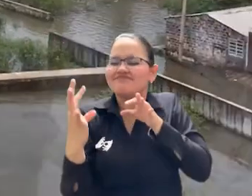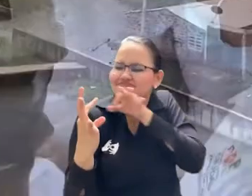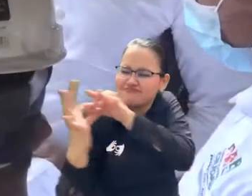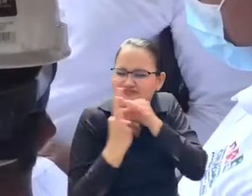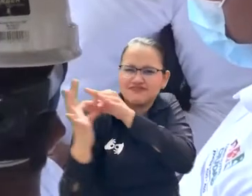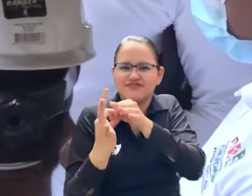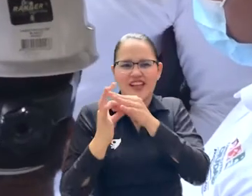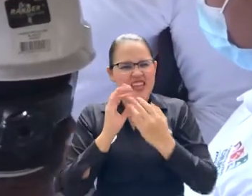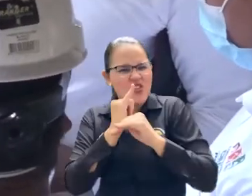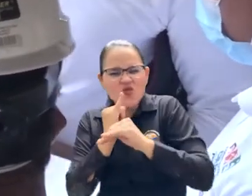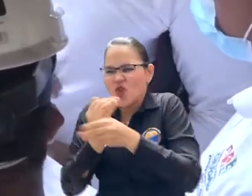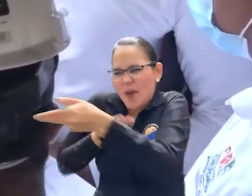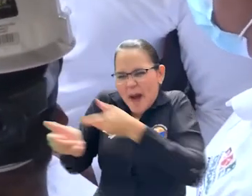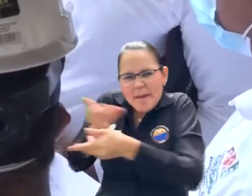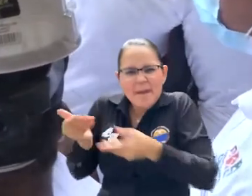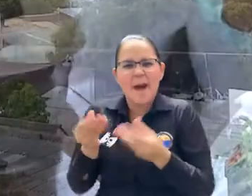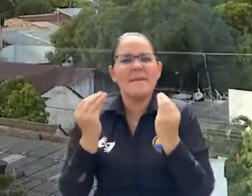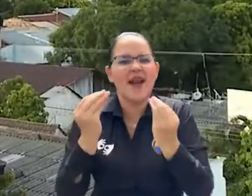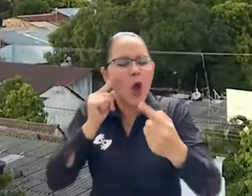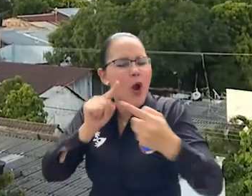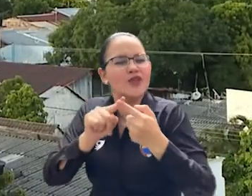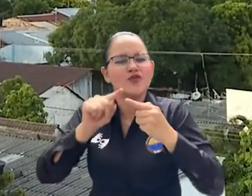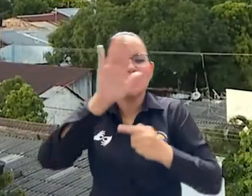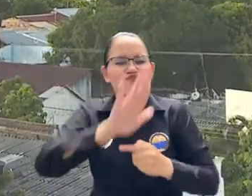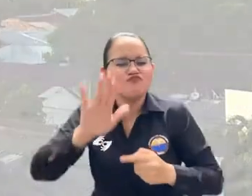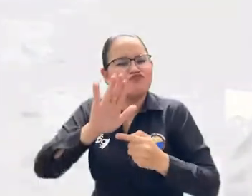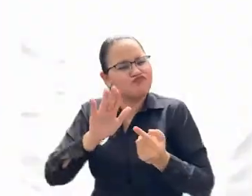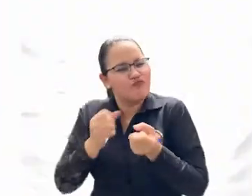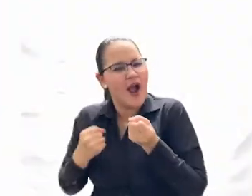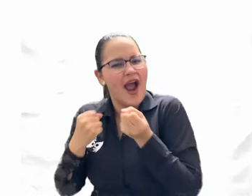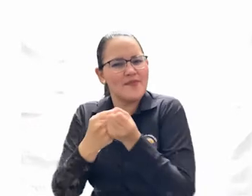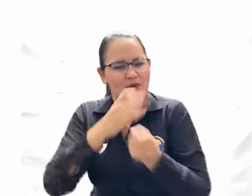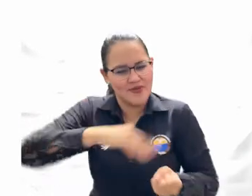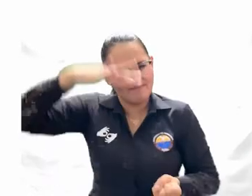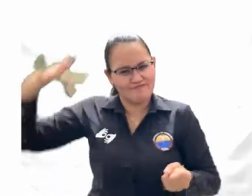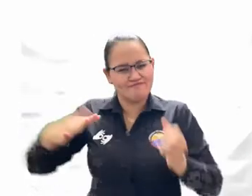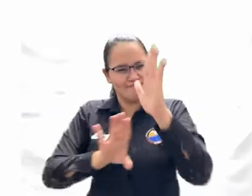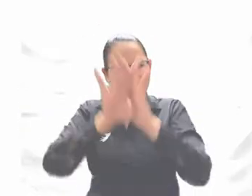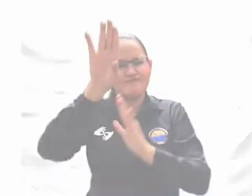interinstitucionales como canal para favorecer el desarrollo del departamento.